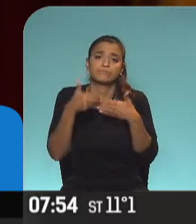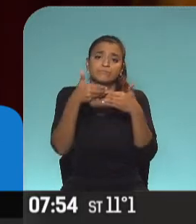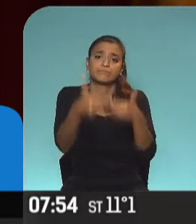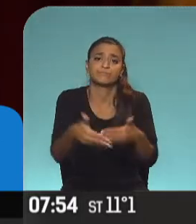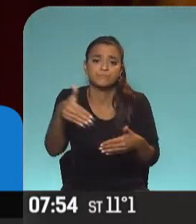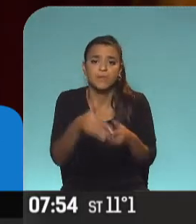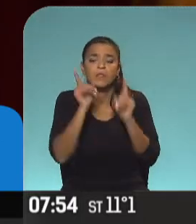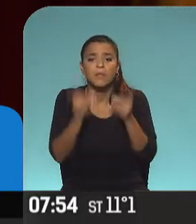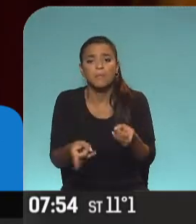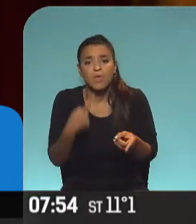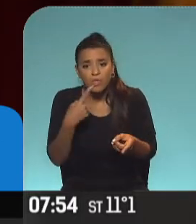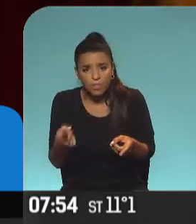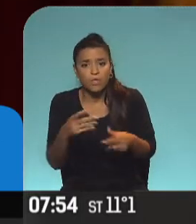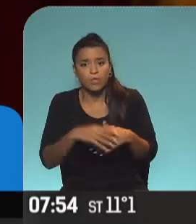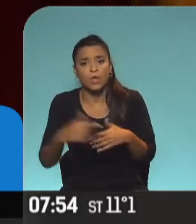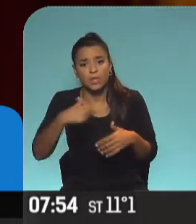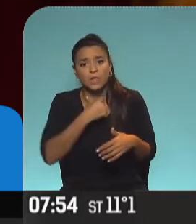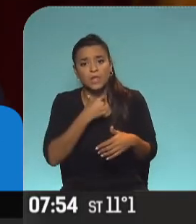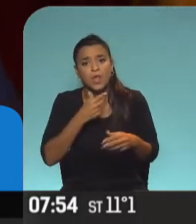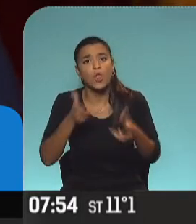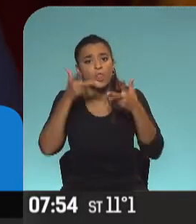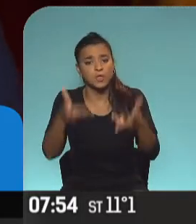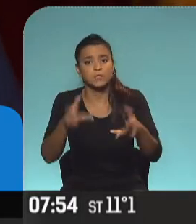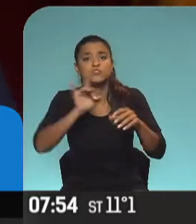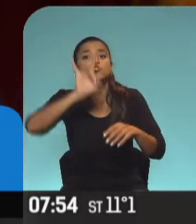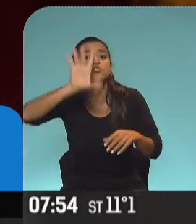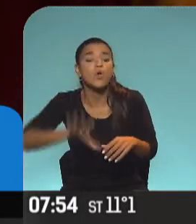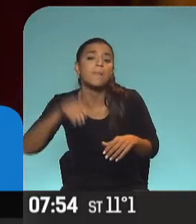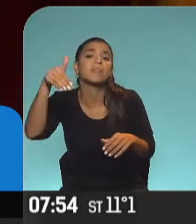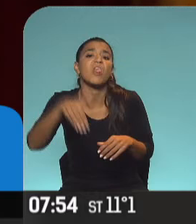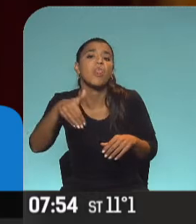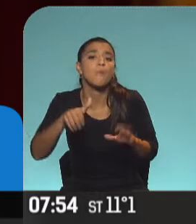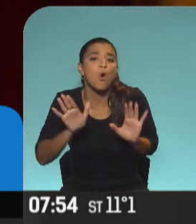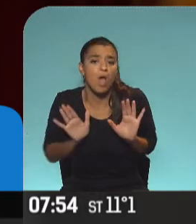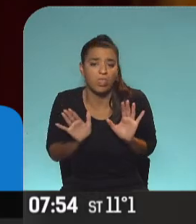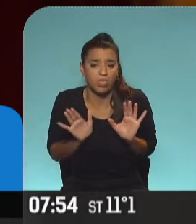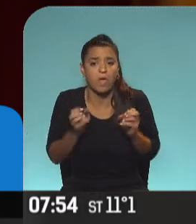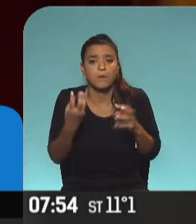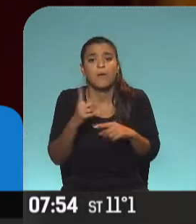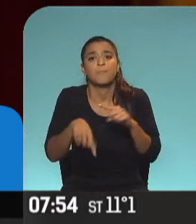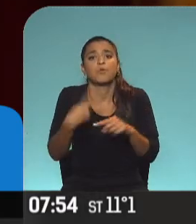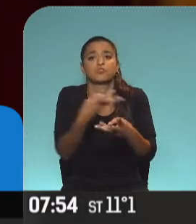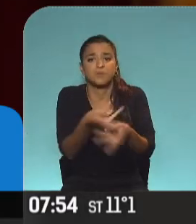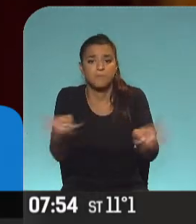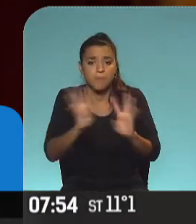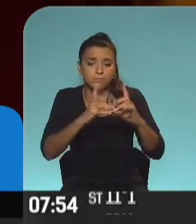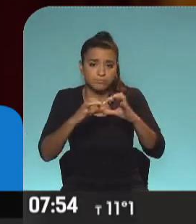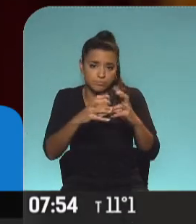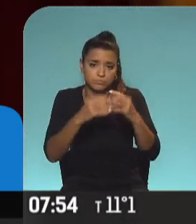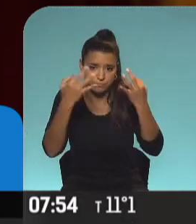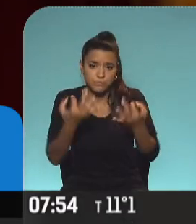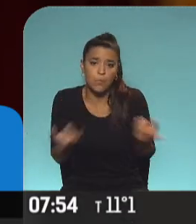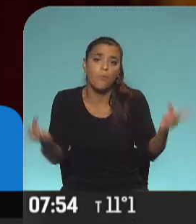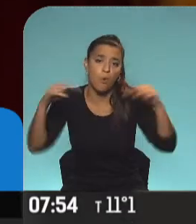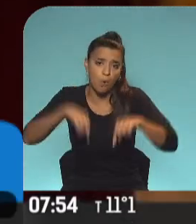que también digo es que, y quiero resaltar esta palabra, solamente demorada porque la próxima sesión no tengan la menor duda que